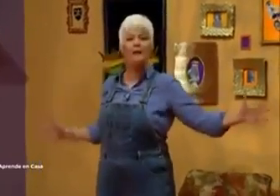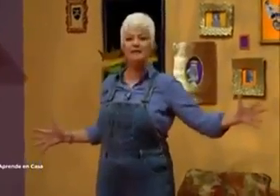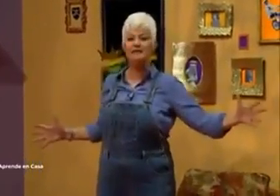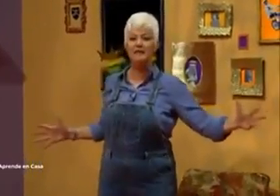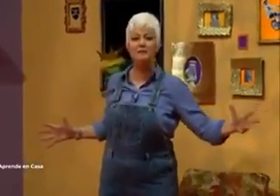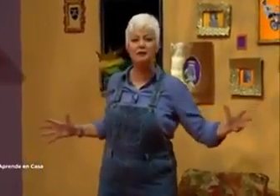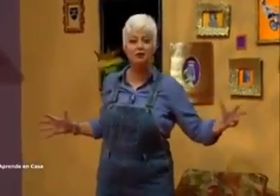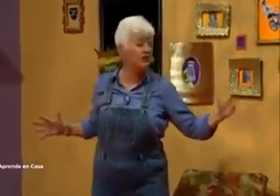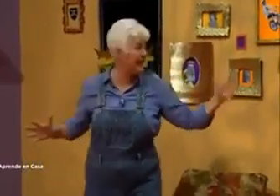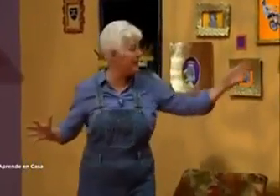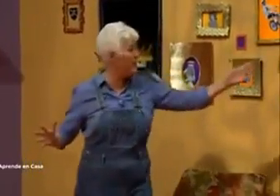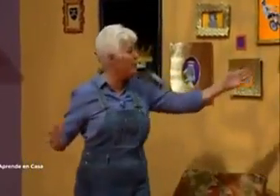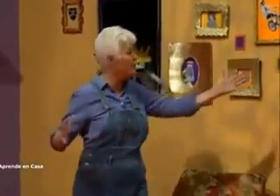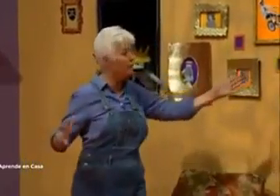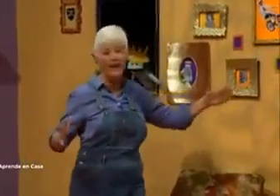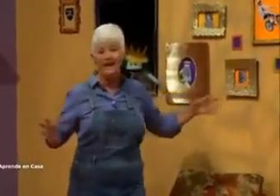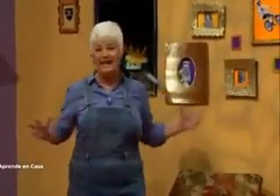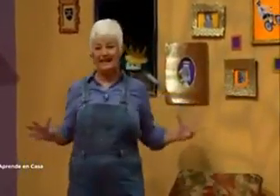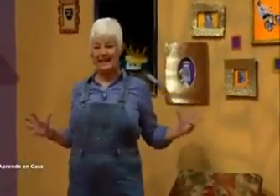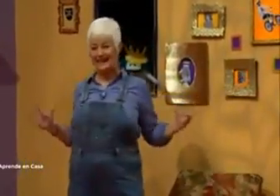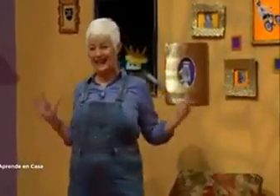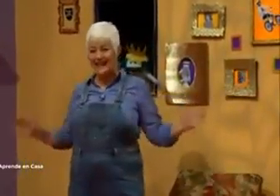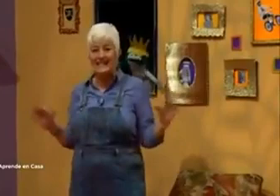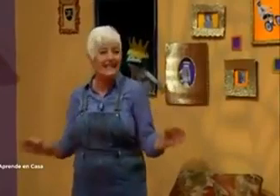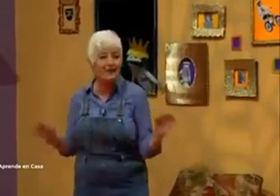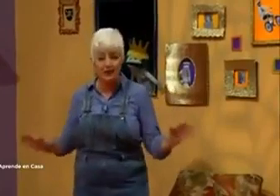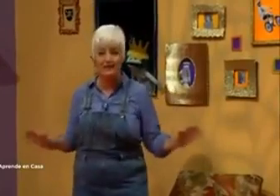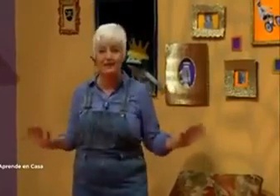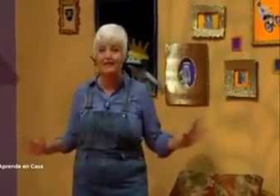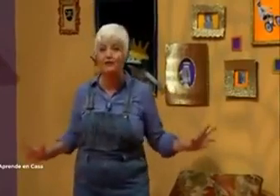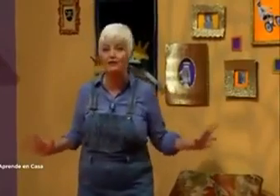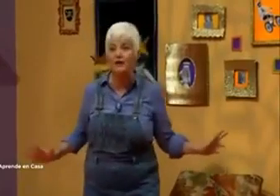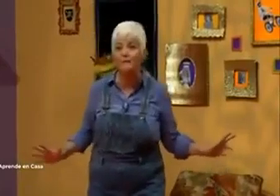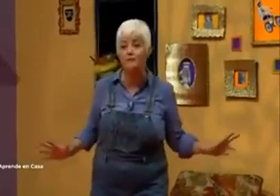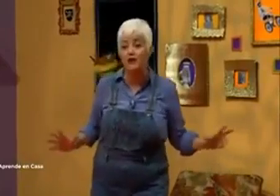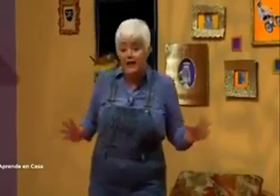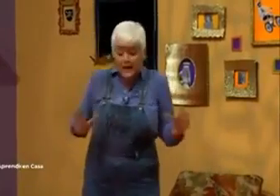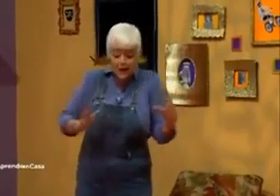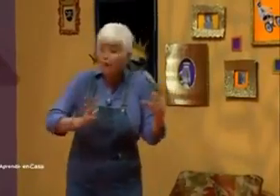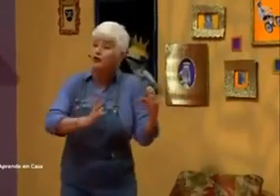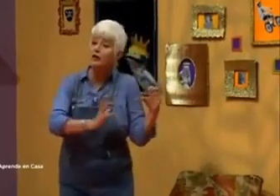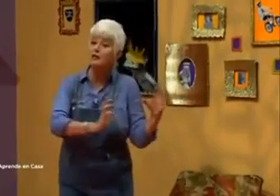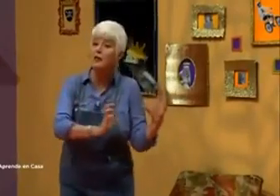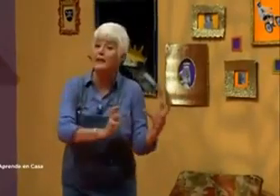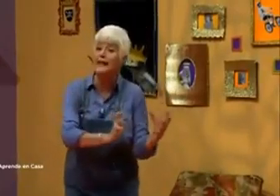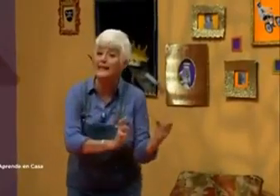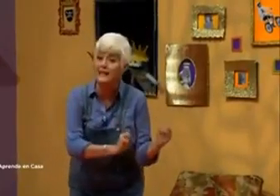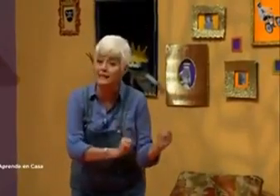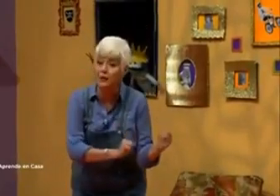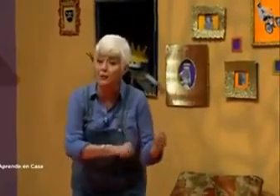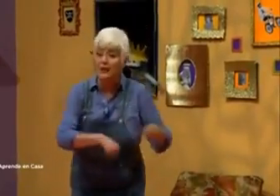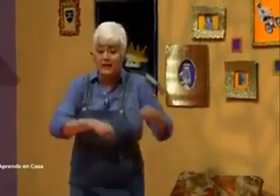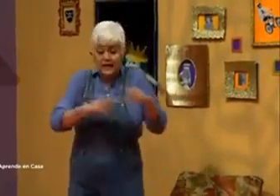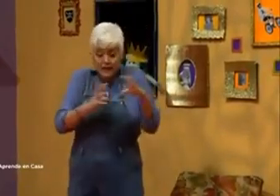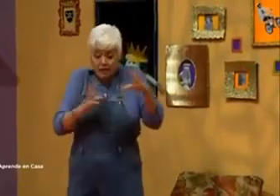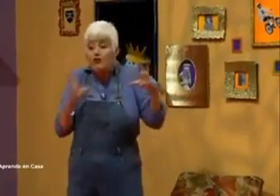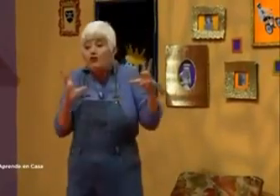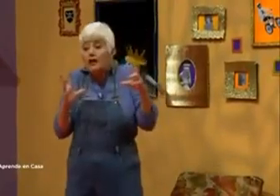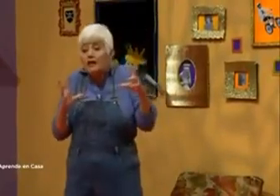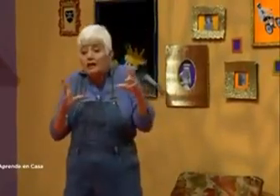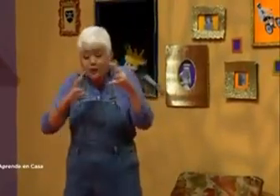59 centímetros y cada uno fue de 6 kilos, 700 gramos, el otro nació pequeñito